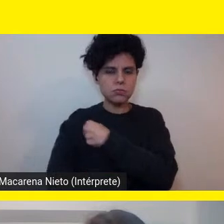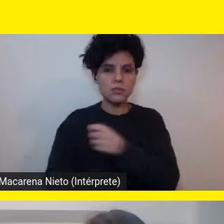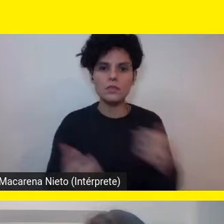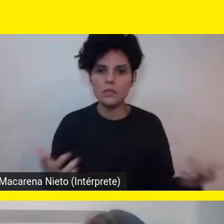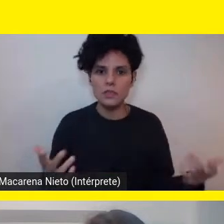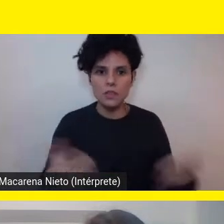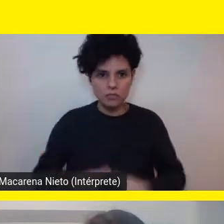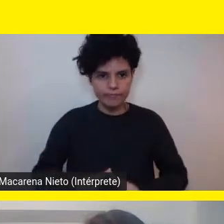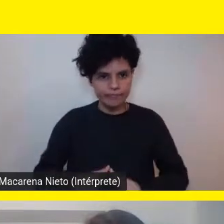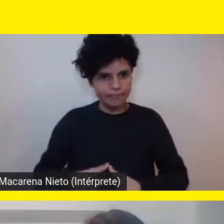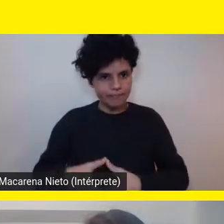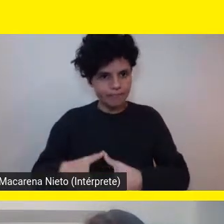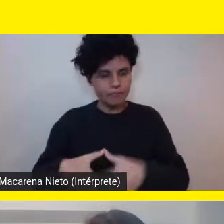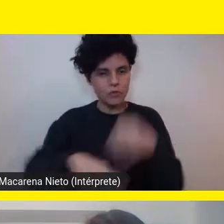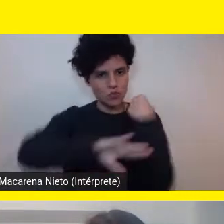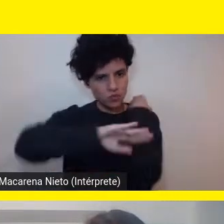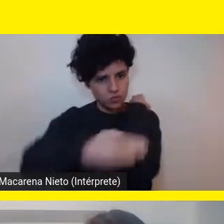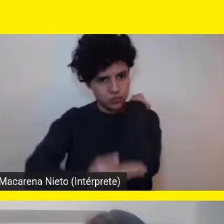gestación.